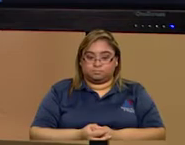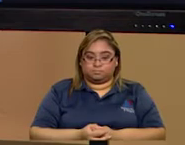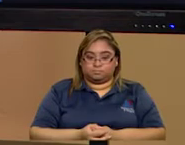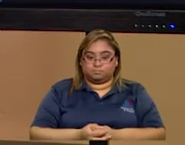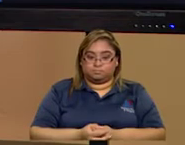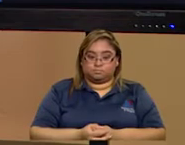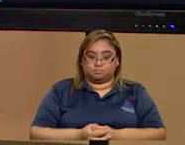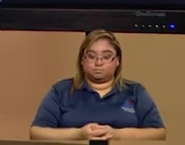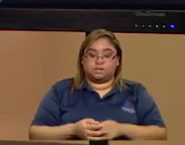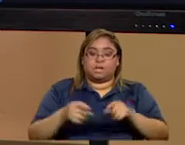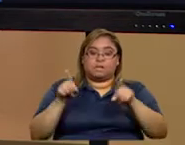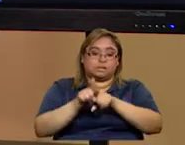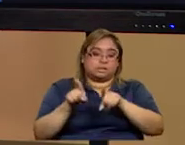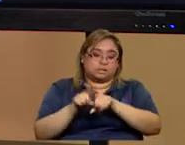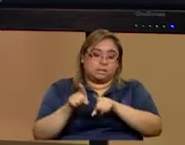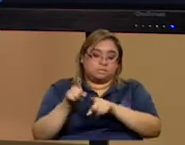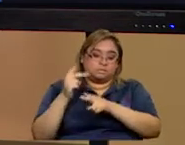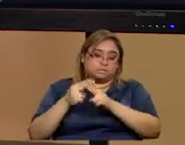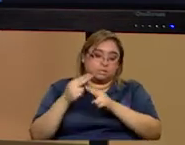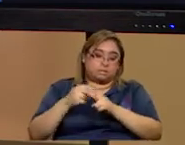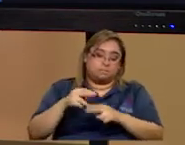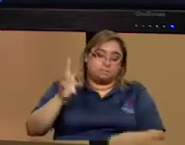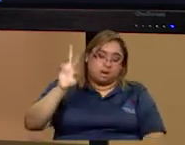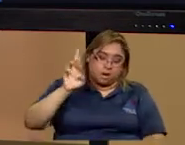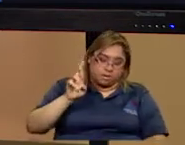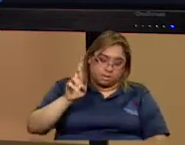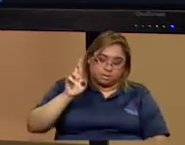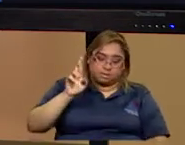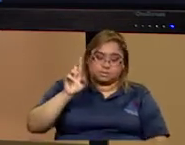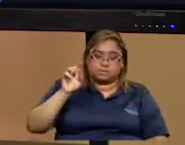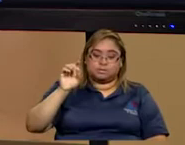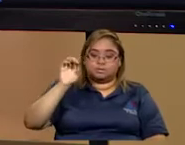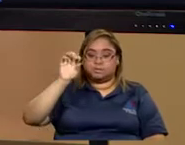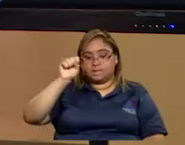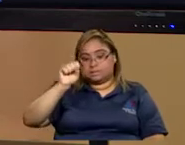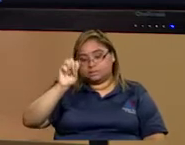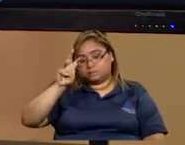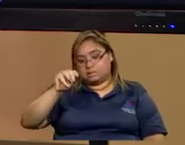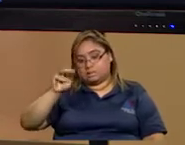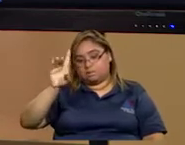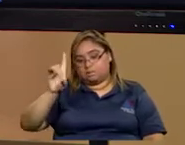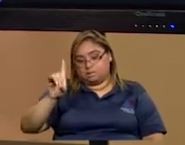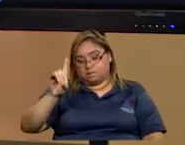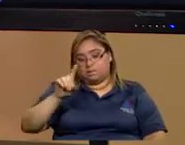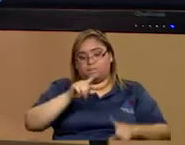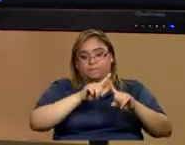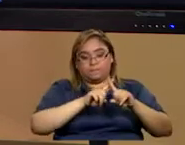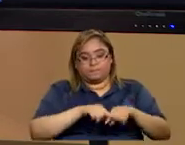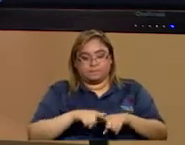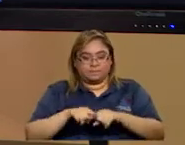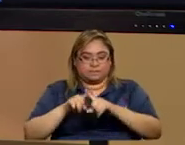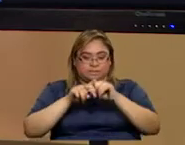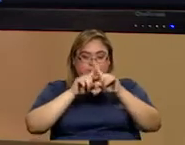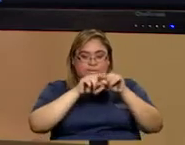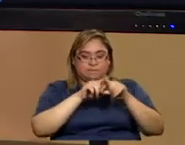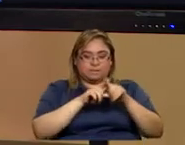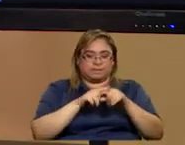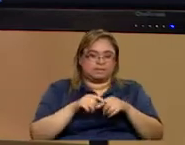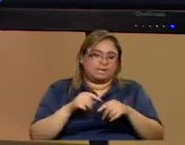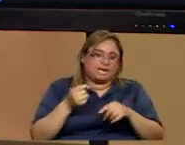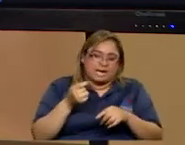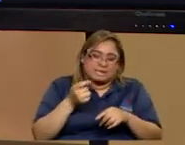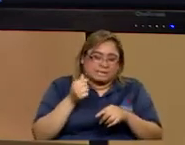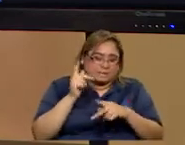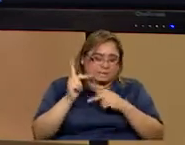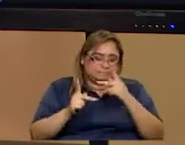conocidas como resistencia SMD. Su precisión es 1% en cuanto al tema de su tolerancia. Son casi exactas. O sea,